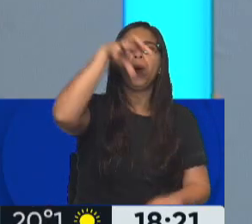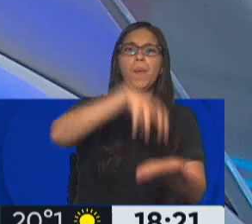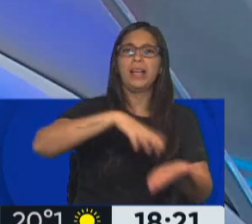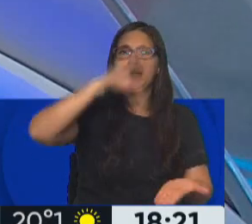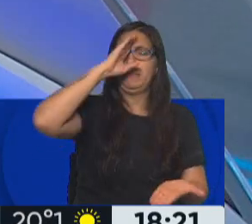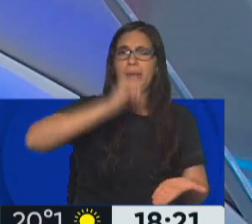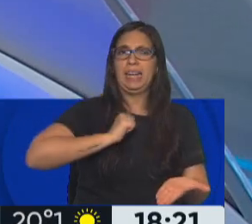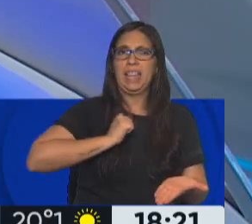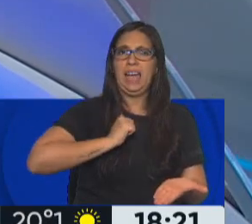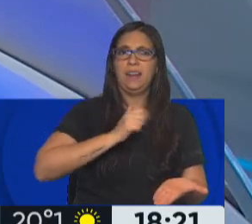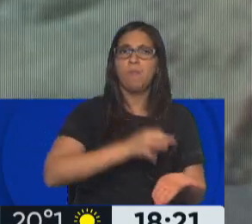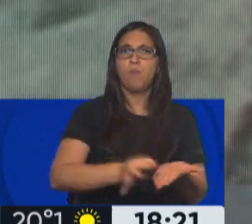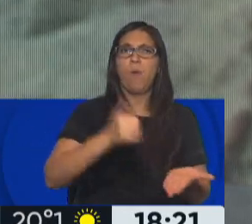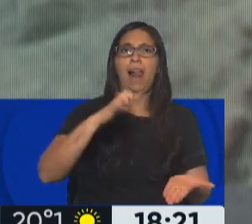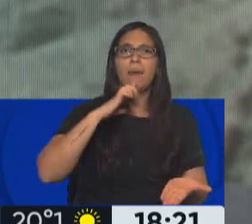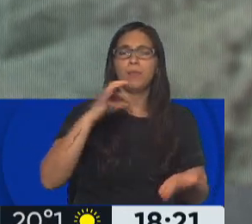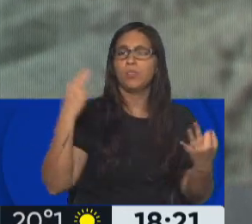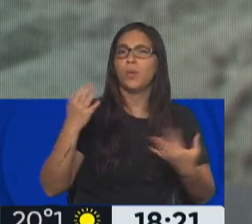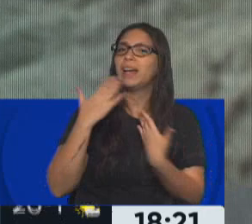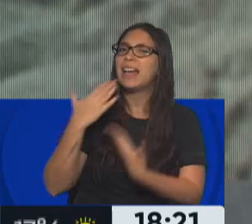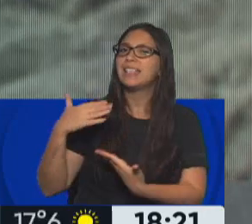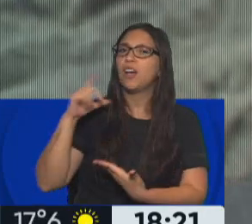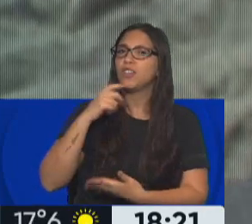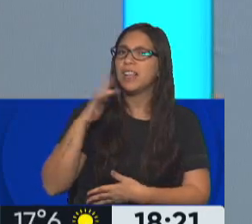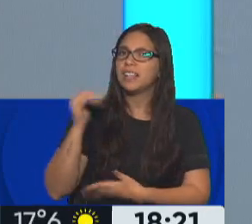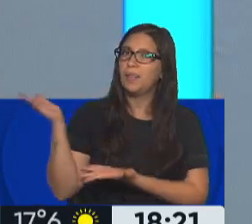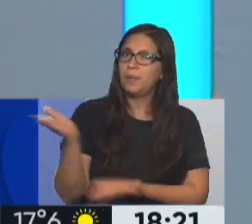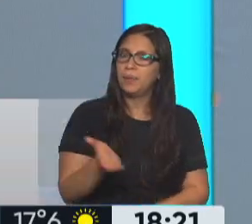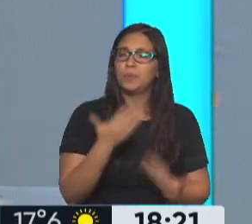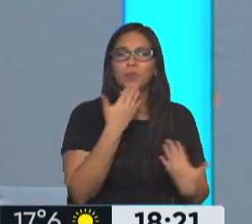Bueno. María Constanza, el placer de siempre que estés con nosotros. Bueno, muchas gracias por la invitación.